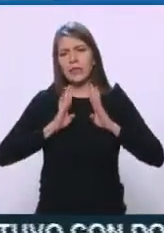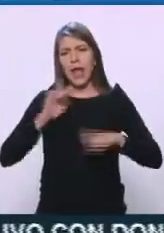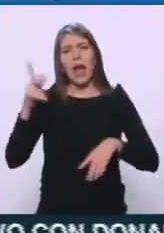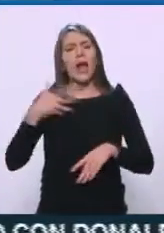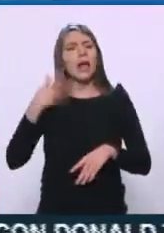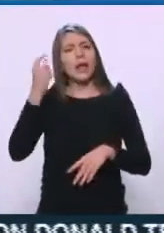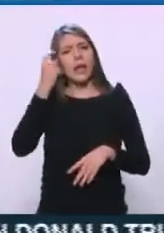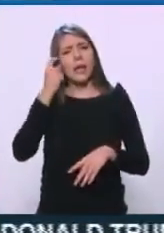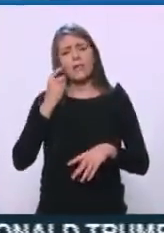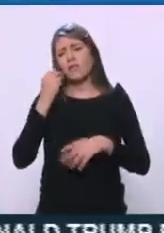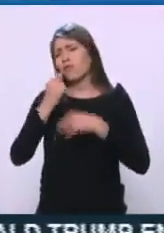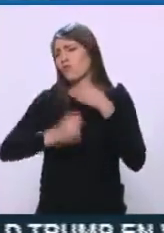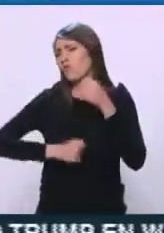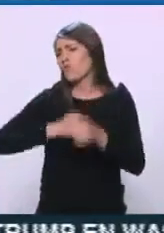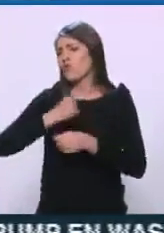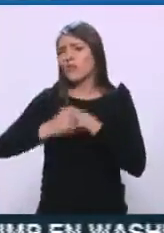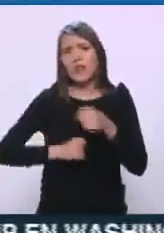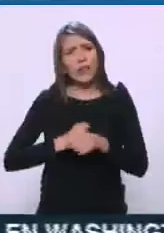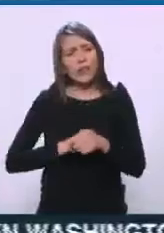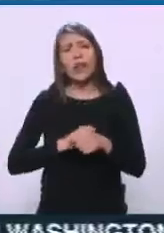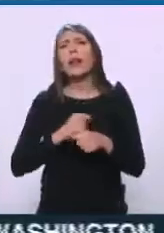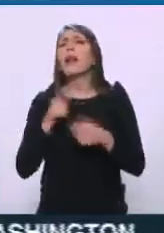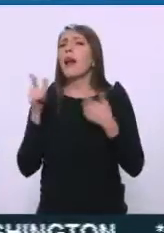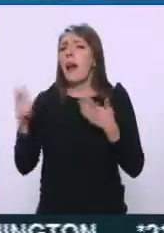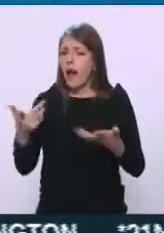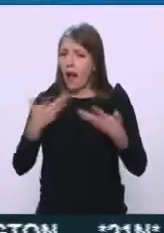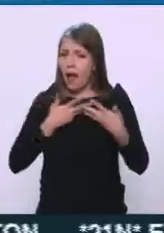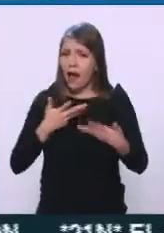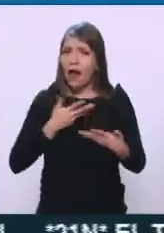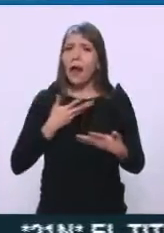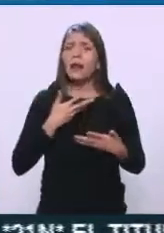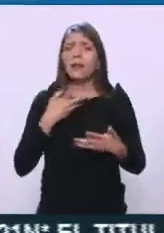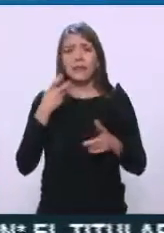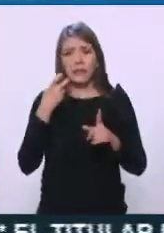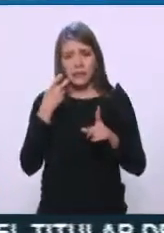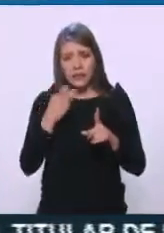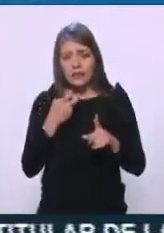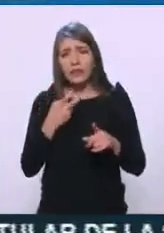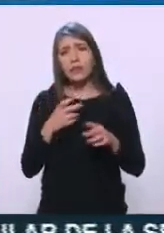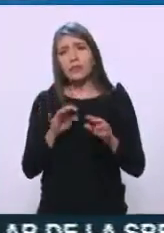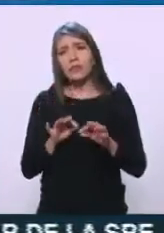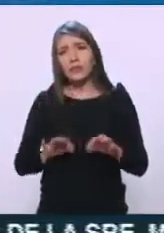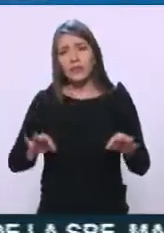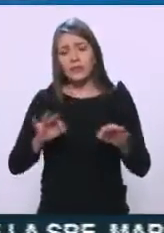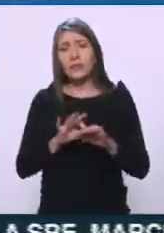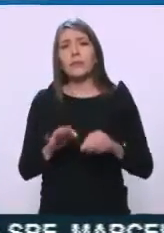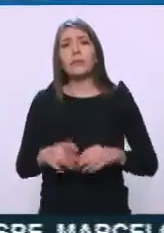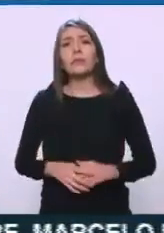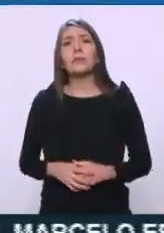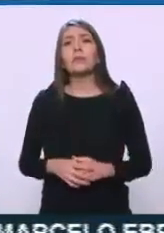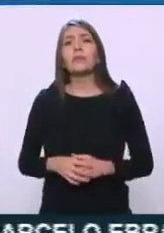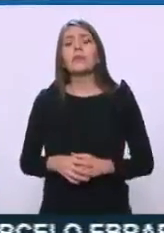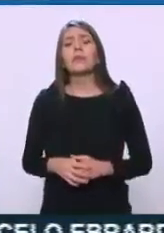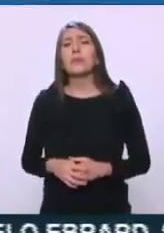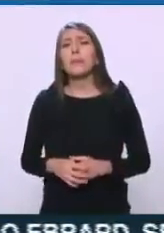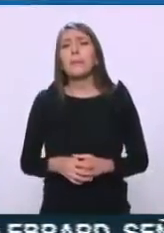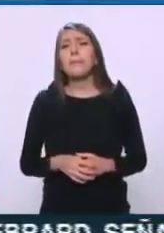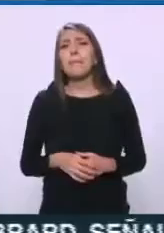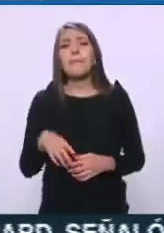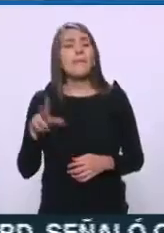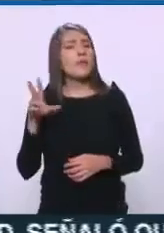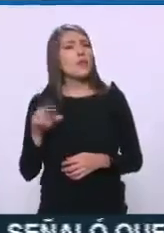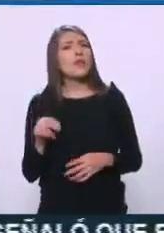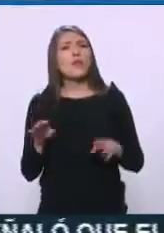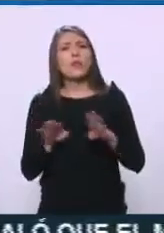muchos años, bueno, pues ahí está este elemento central. Y esto me parece que no es un asunto de